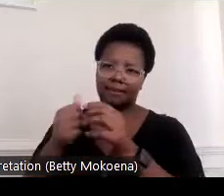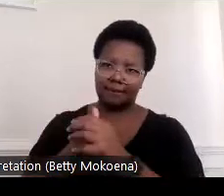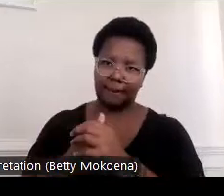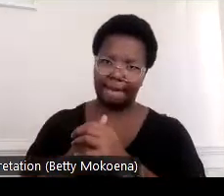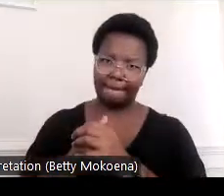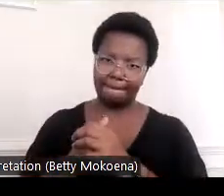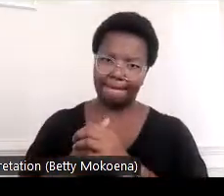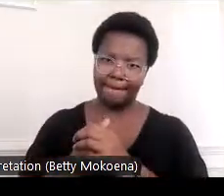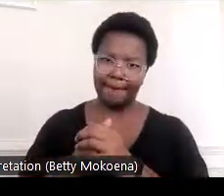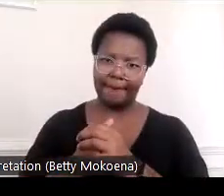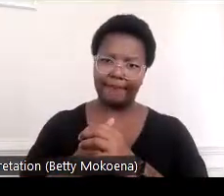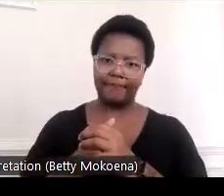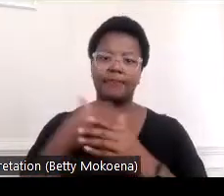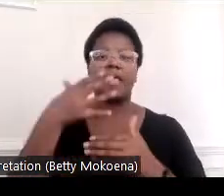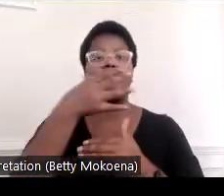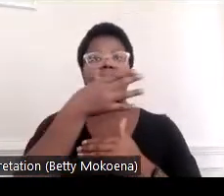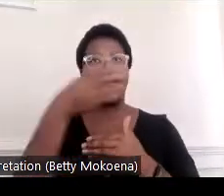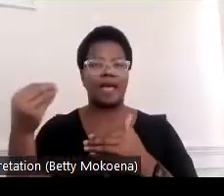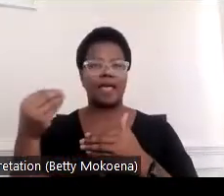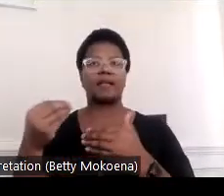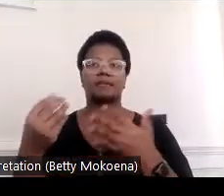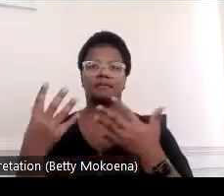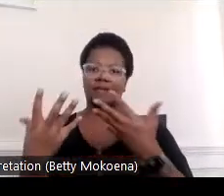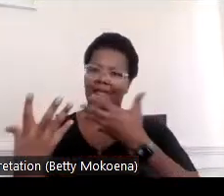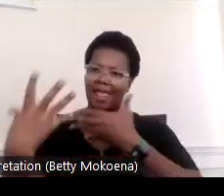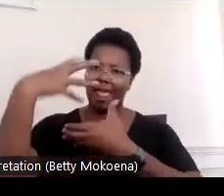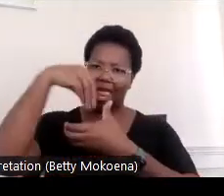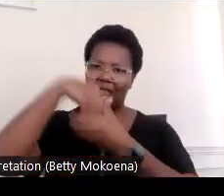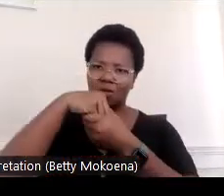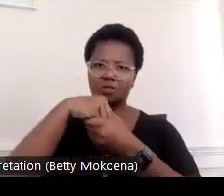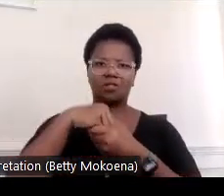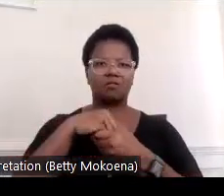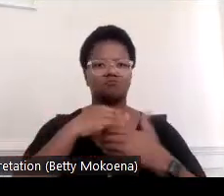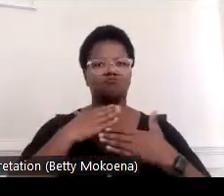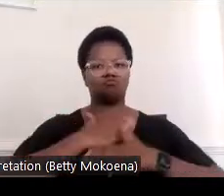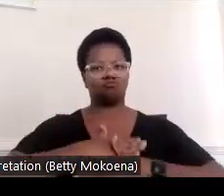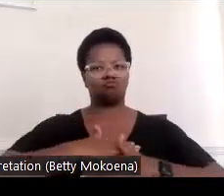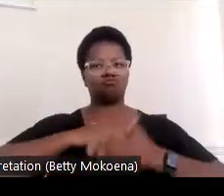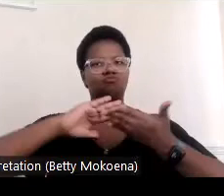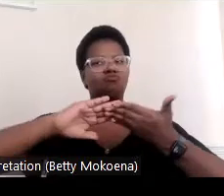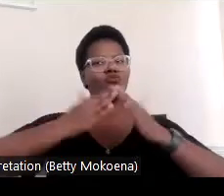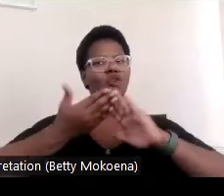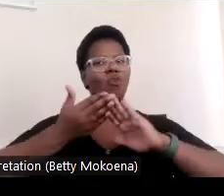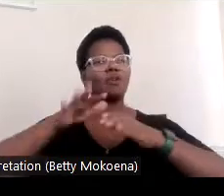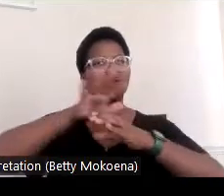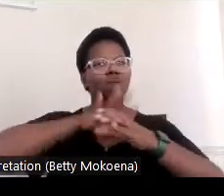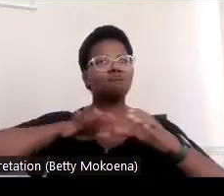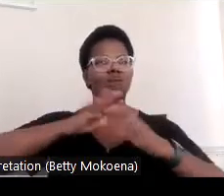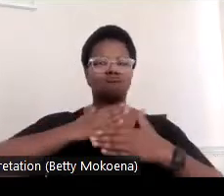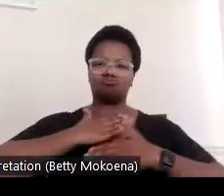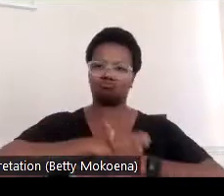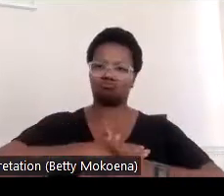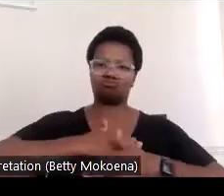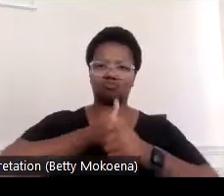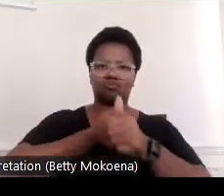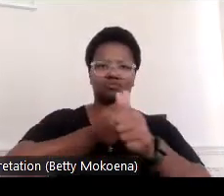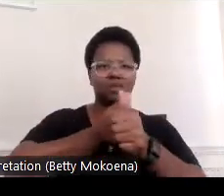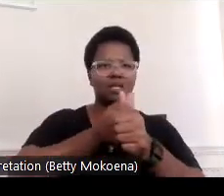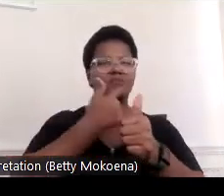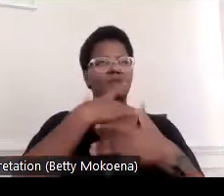significante para uno mismo Entonces debería ser posible verdad también deberíamos tener acceso a